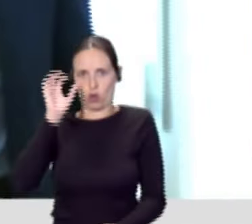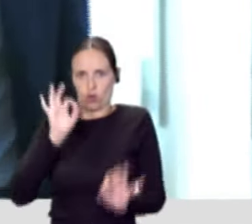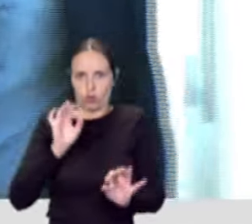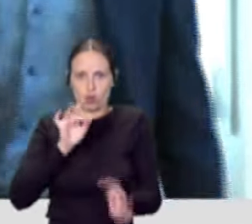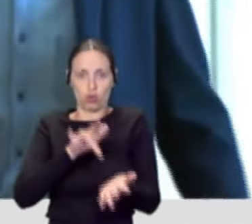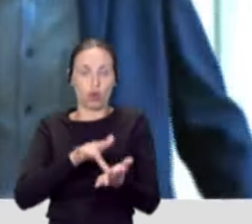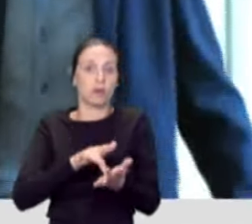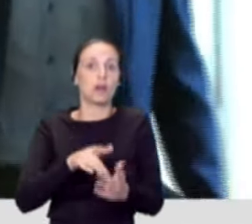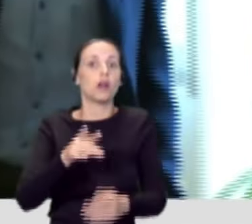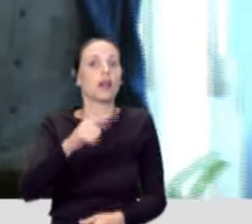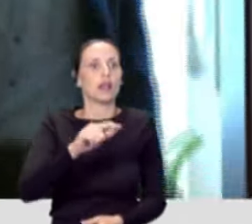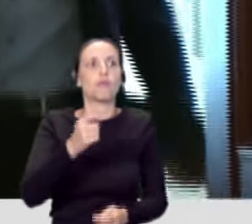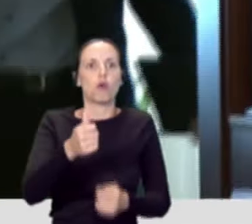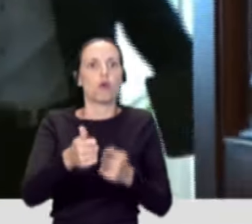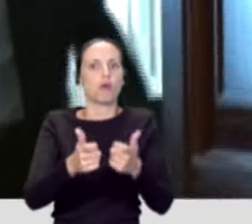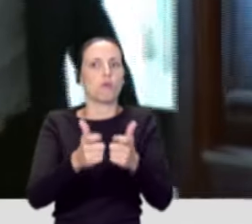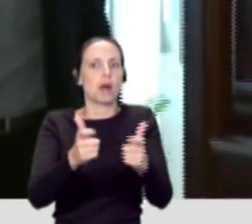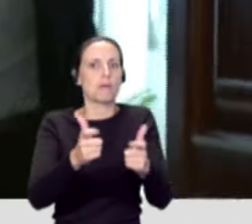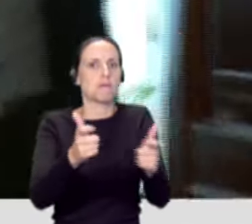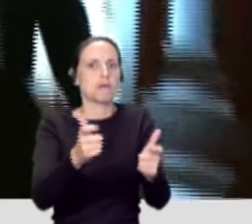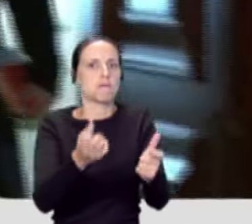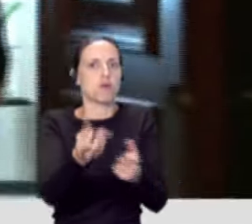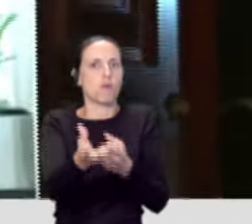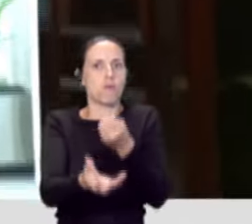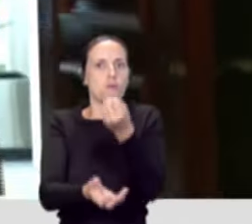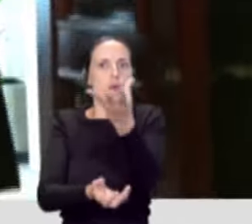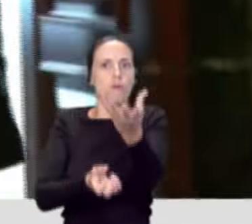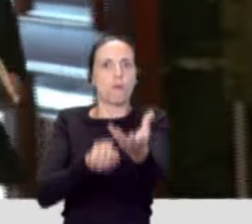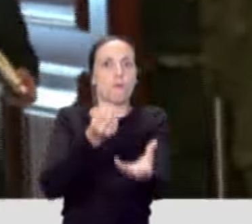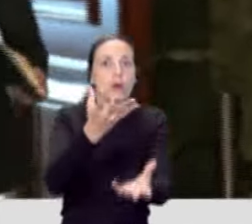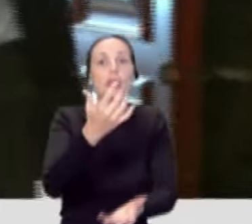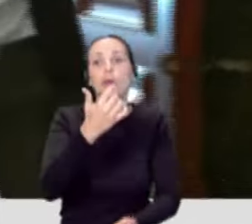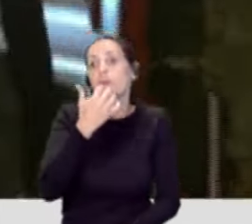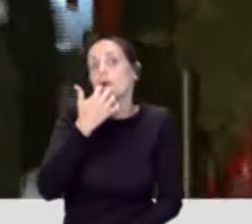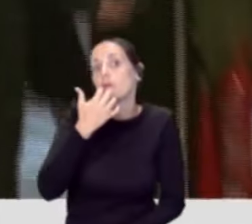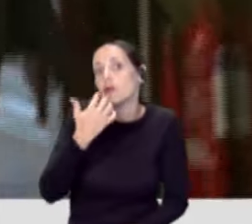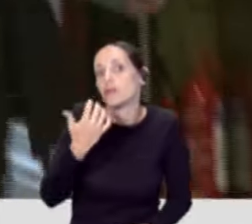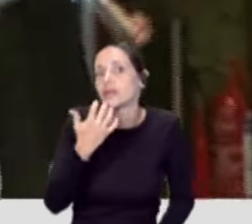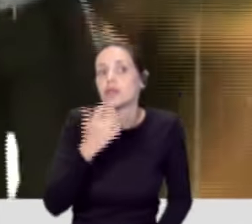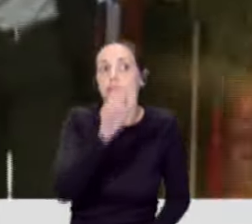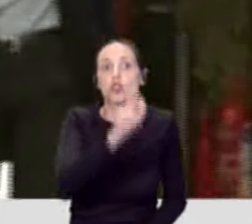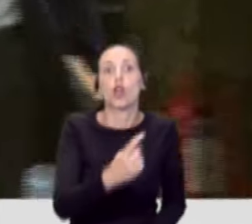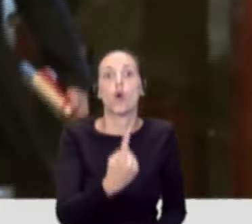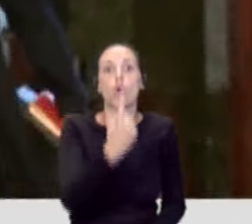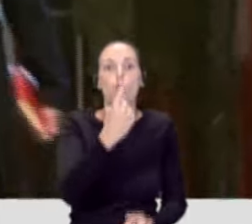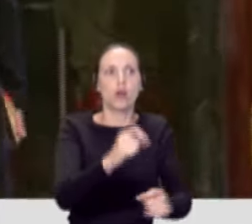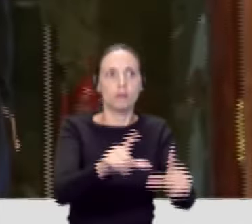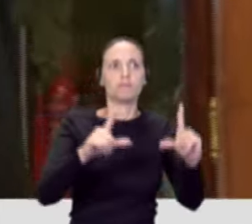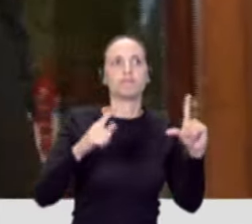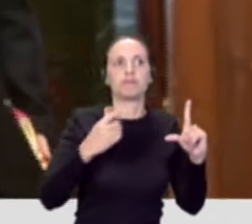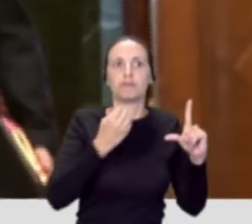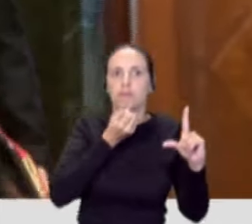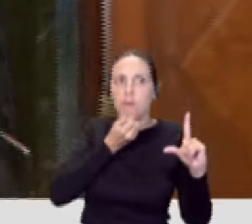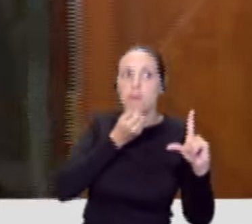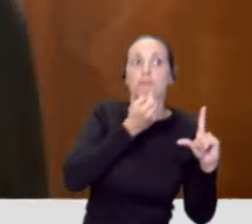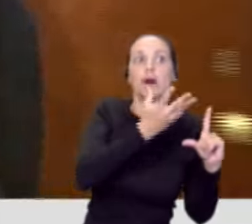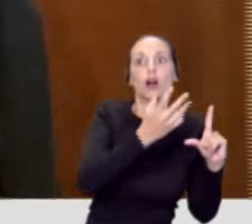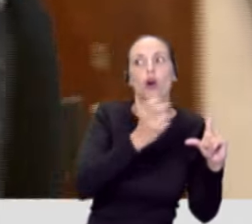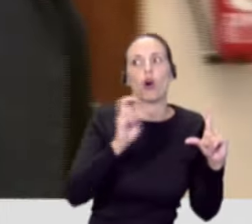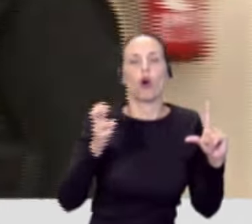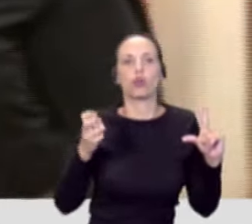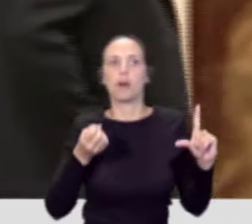un comportamiento, Lara, de que si ves que una se anima, pues oye, yo ya pierdo un poco ese miedo, y yo también me uno, claro. Y yo